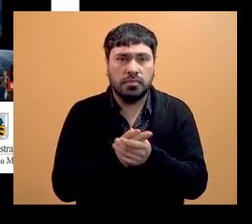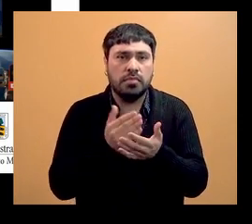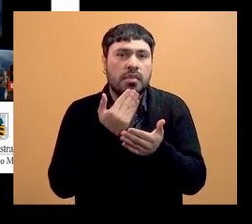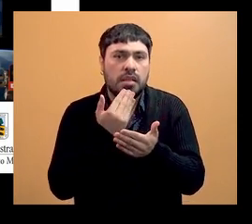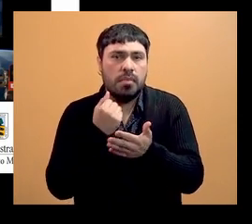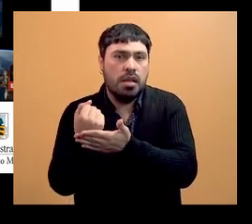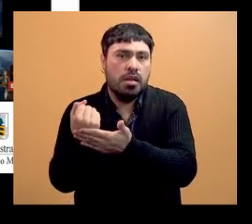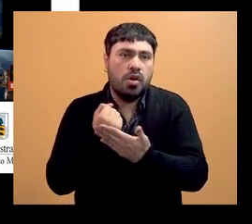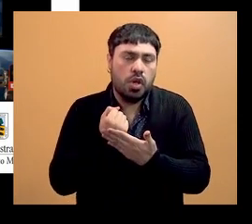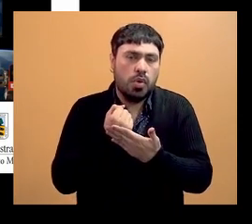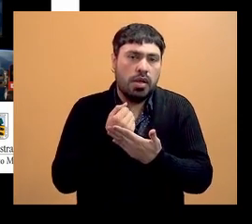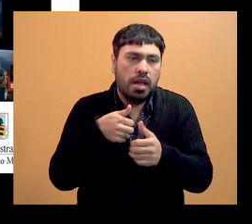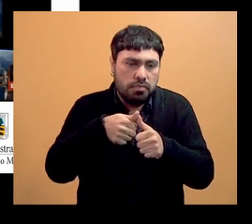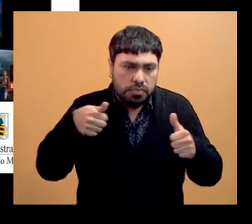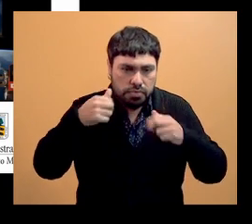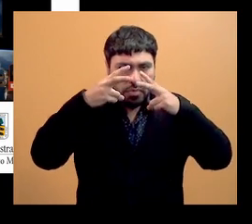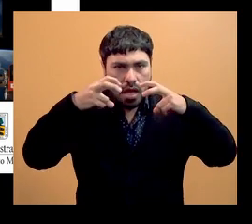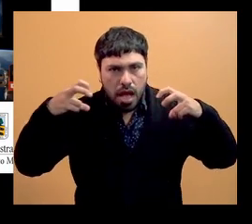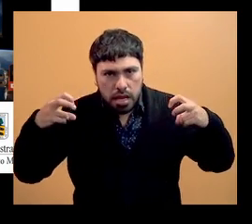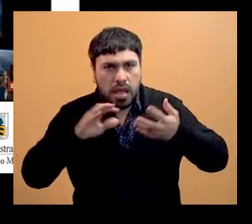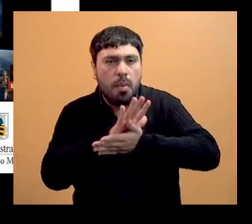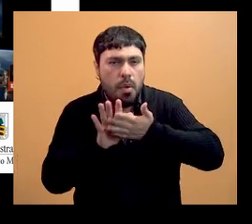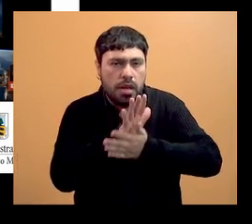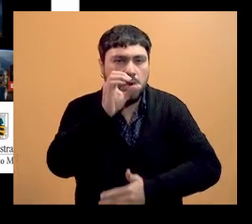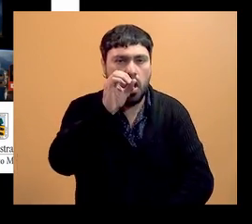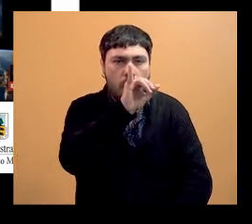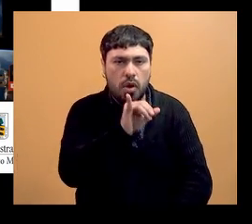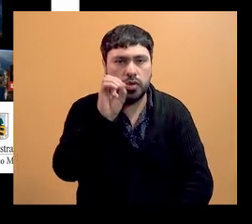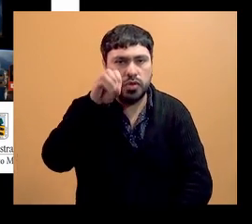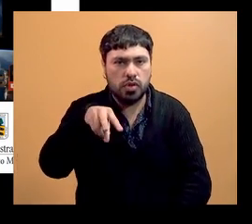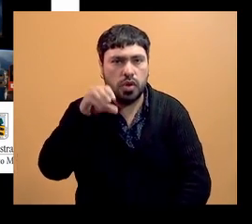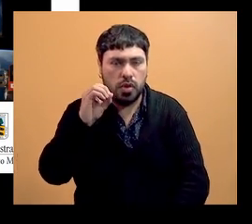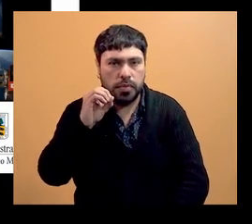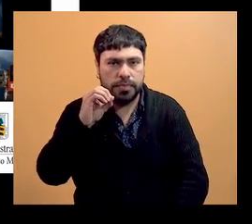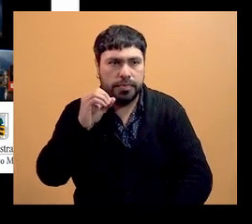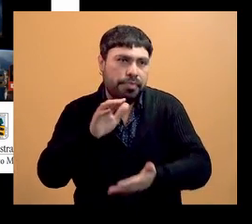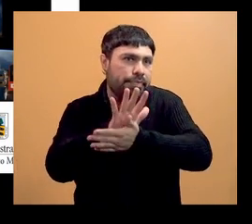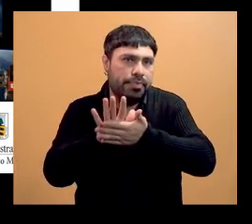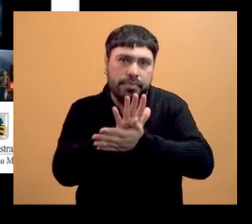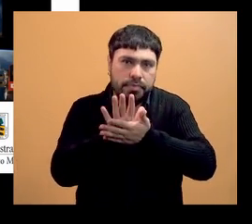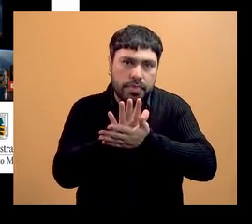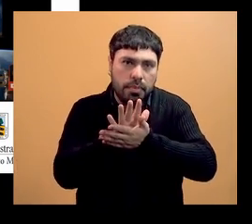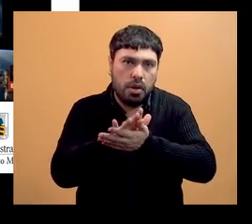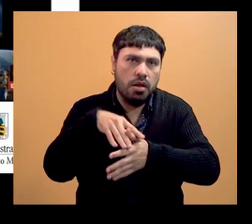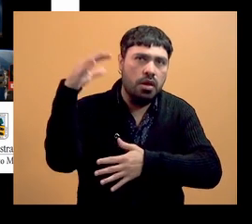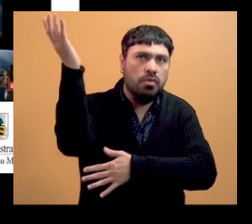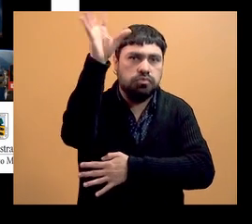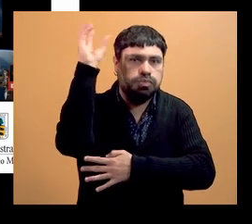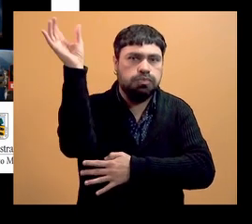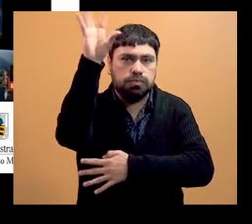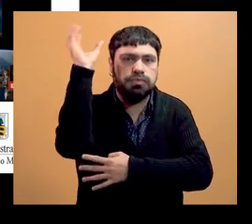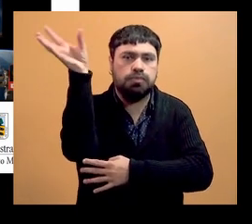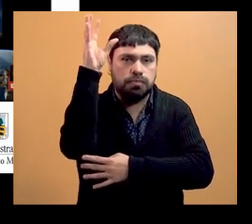el ozono o diferentes tipos de radiación hacia la superficie de la Tierra y en dirección hacia